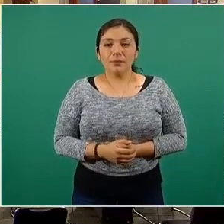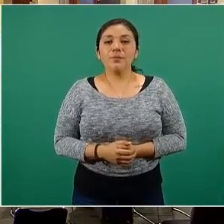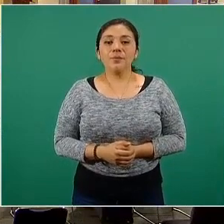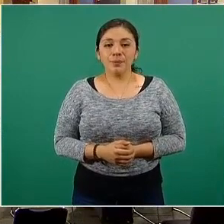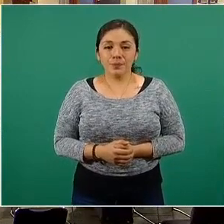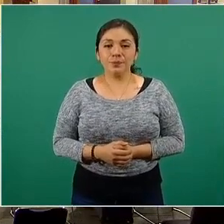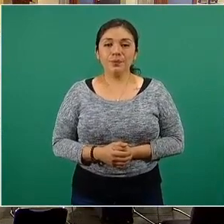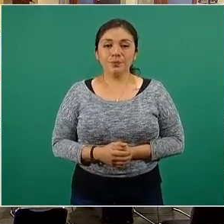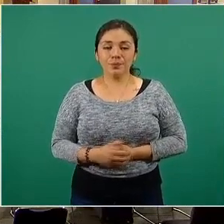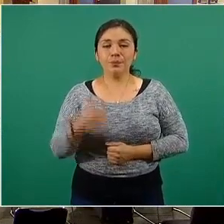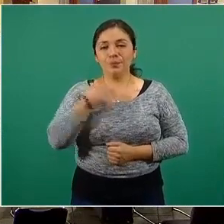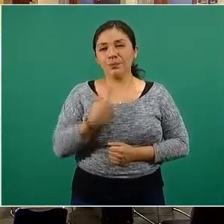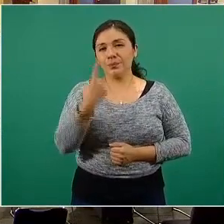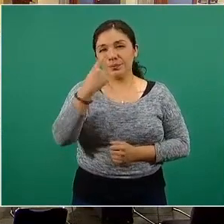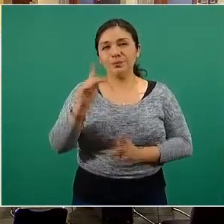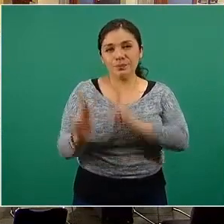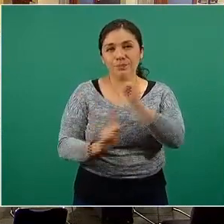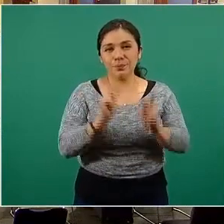Rápidamente, una pregunta.